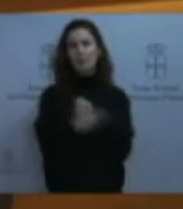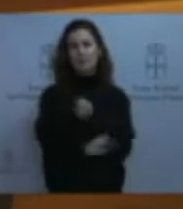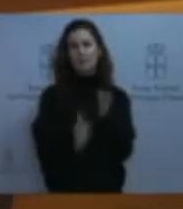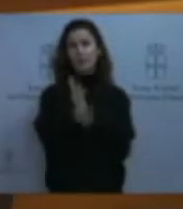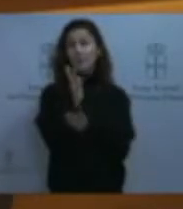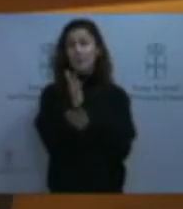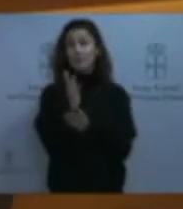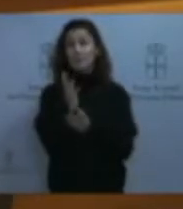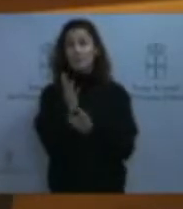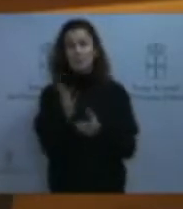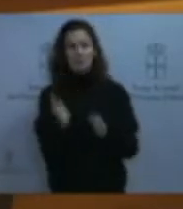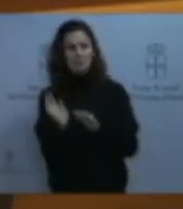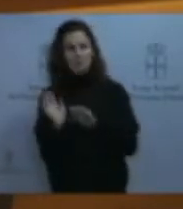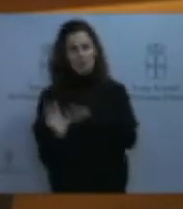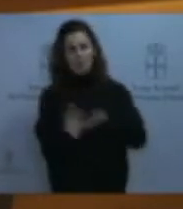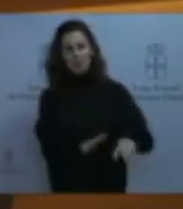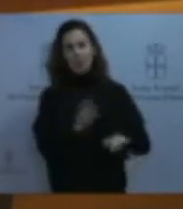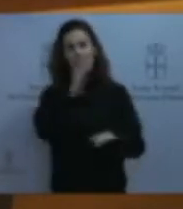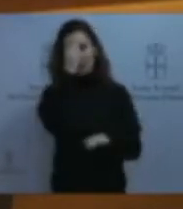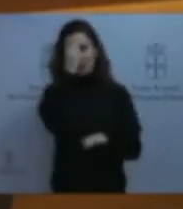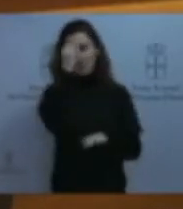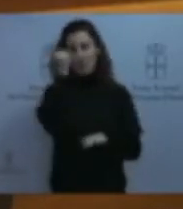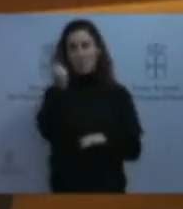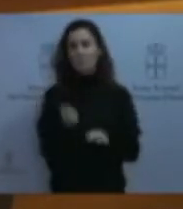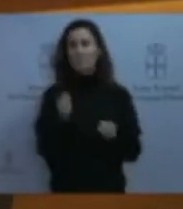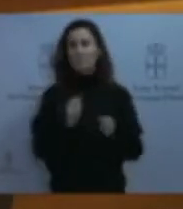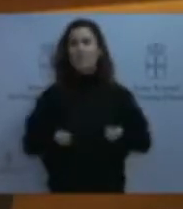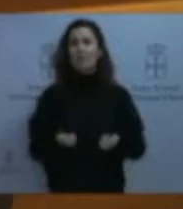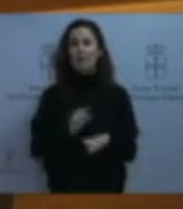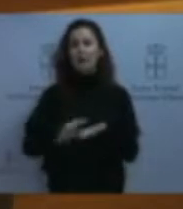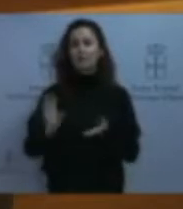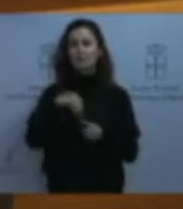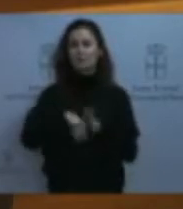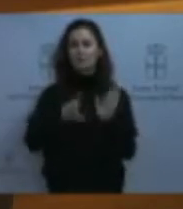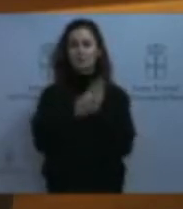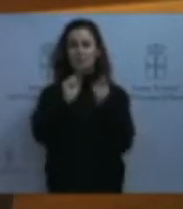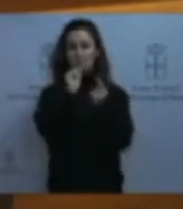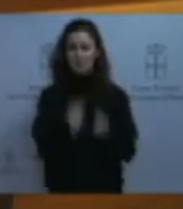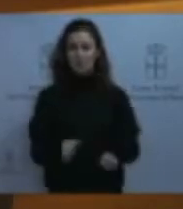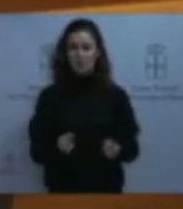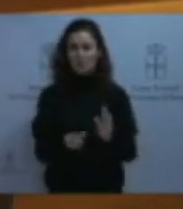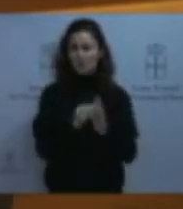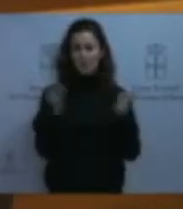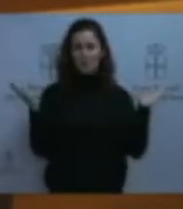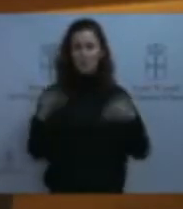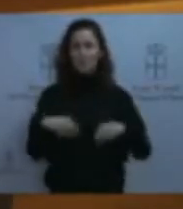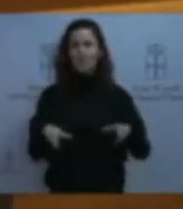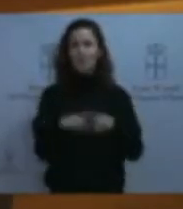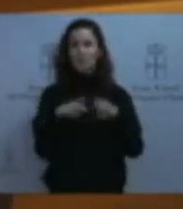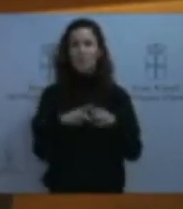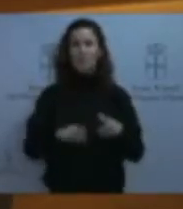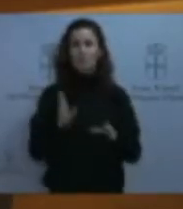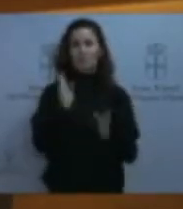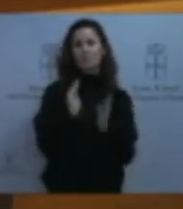incendios son relegadas y olvidadas. No las dotan de gasto en la ley de presupuestos y sus socios tampoco las apoyan ni ayudan en